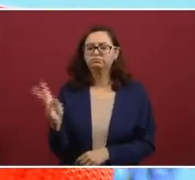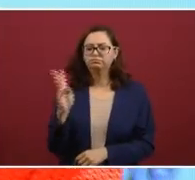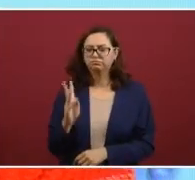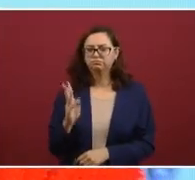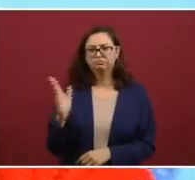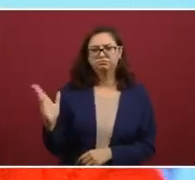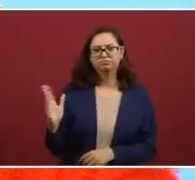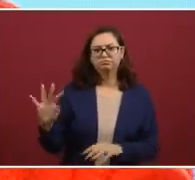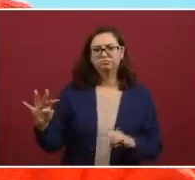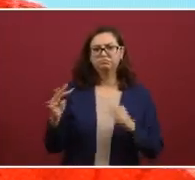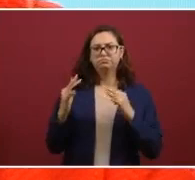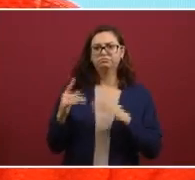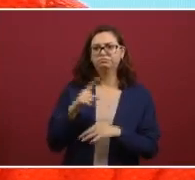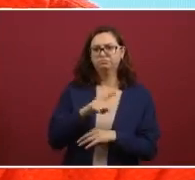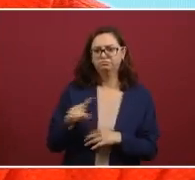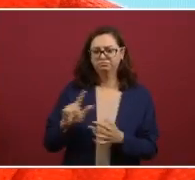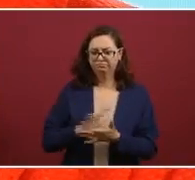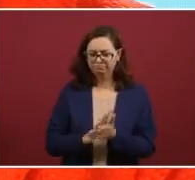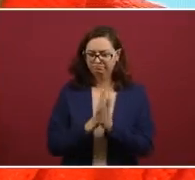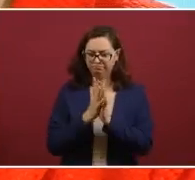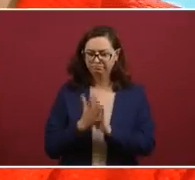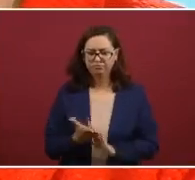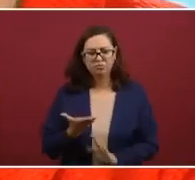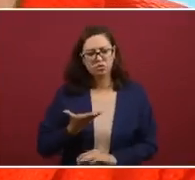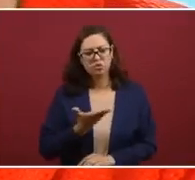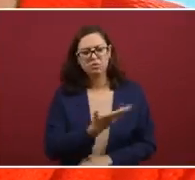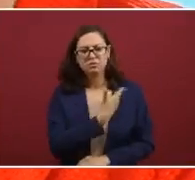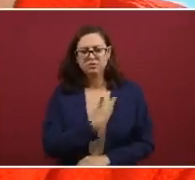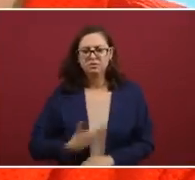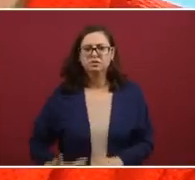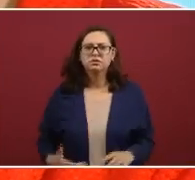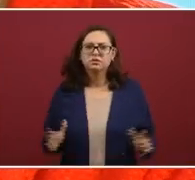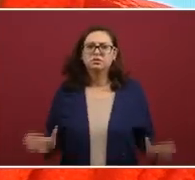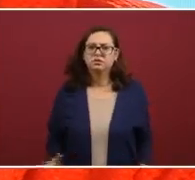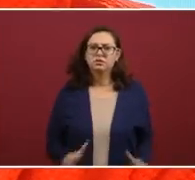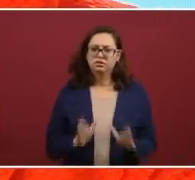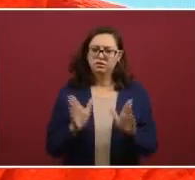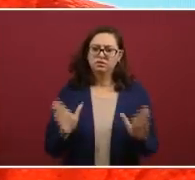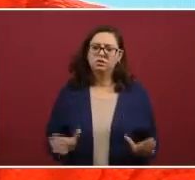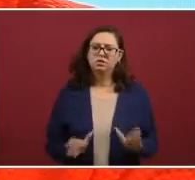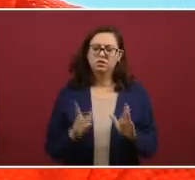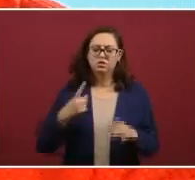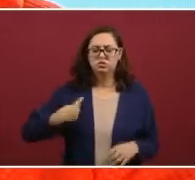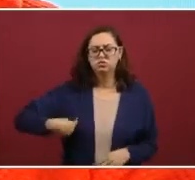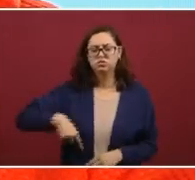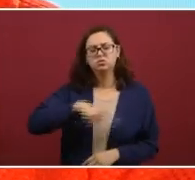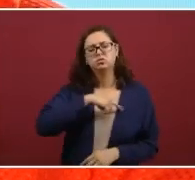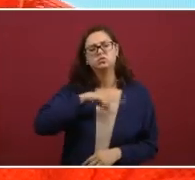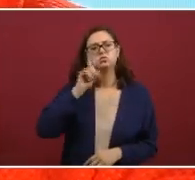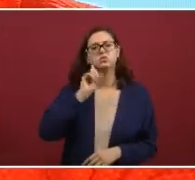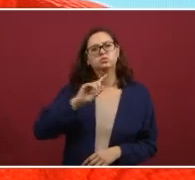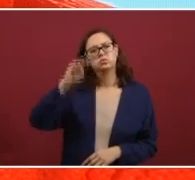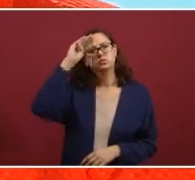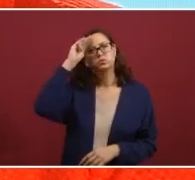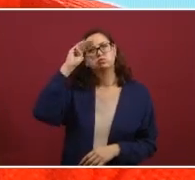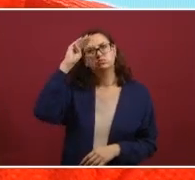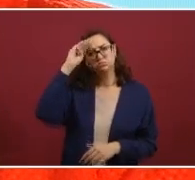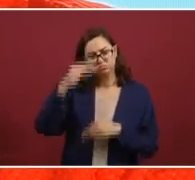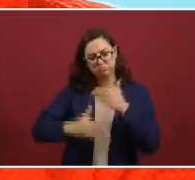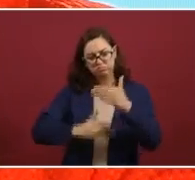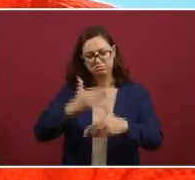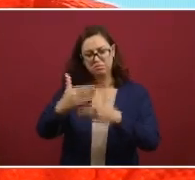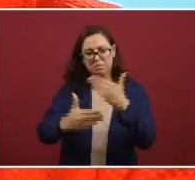señor presidente, está impulsando porque para nosotras lo mejor está por construir. La